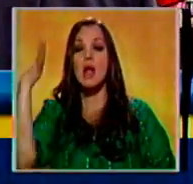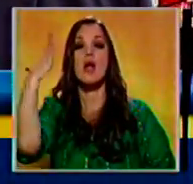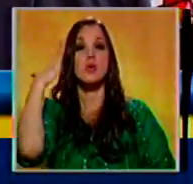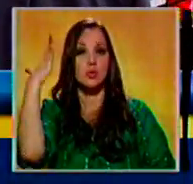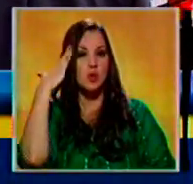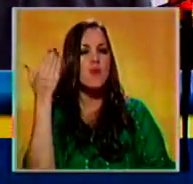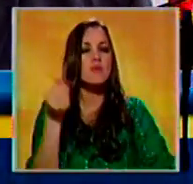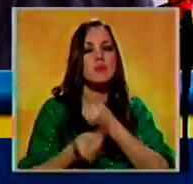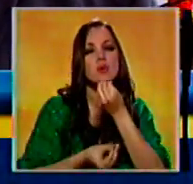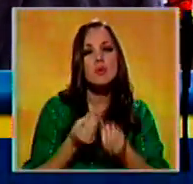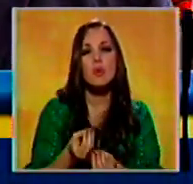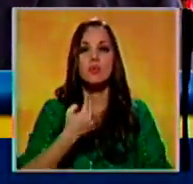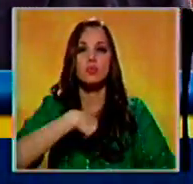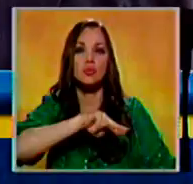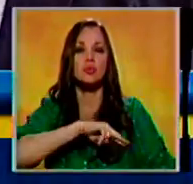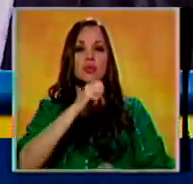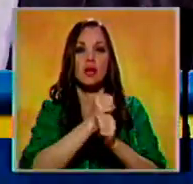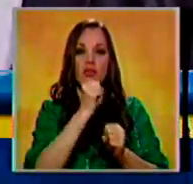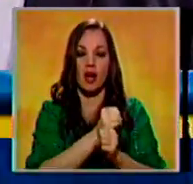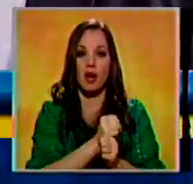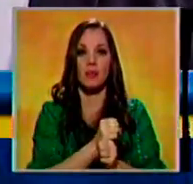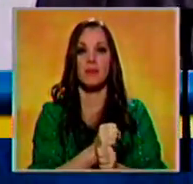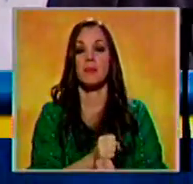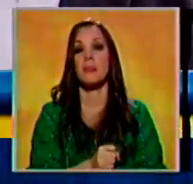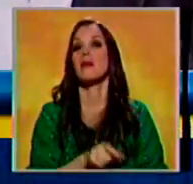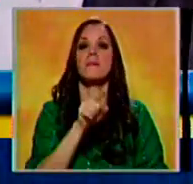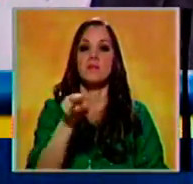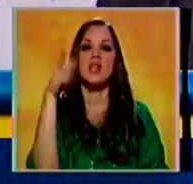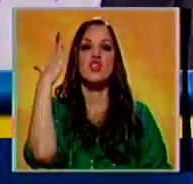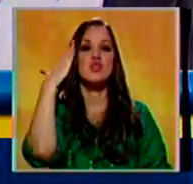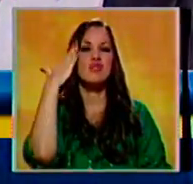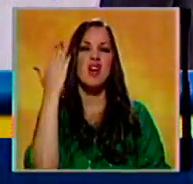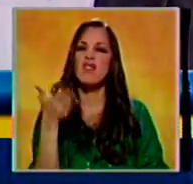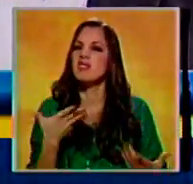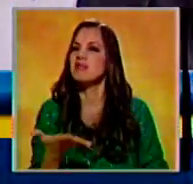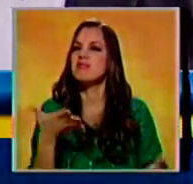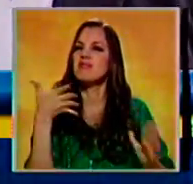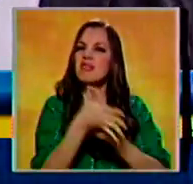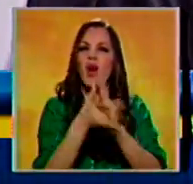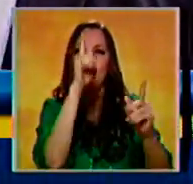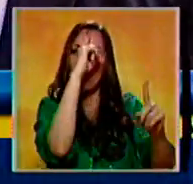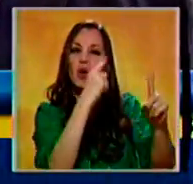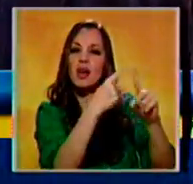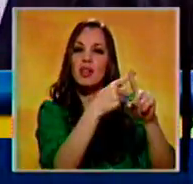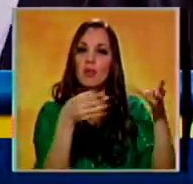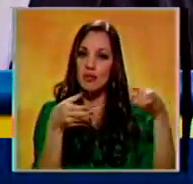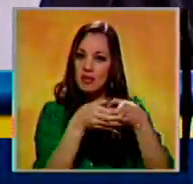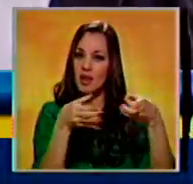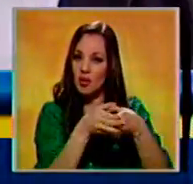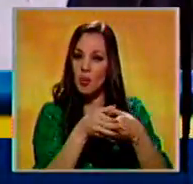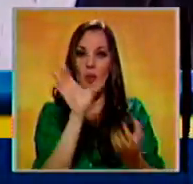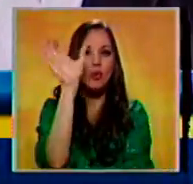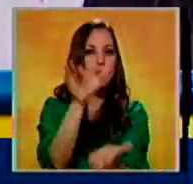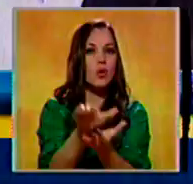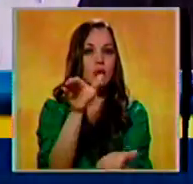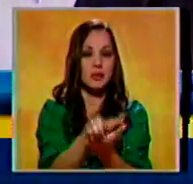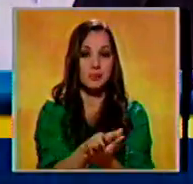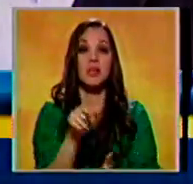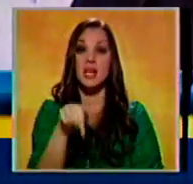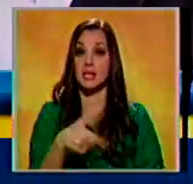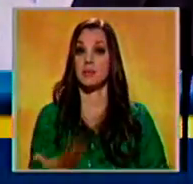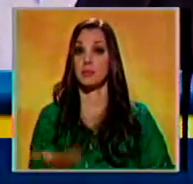filosofía de trabajo de nosotros, que saben lo que quieren la organización, y eso es bien importante. Aquí en el trabajo